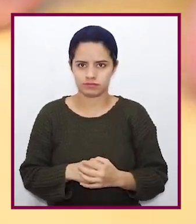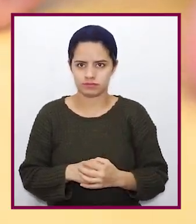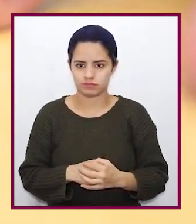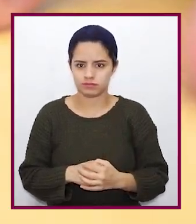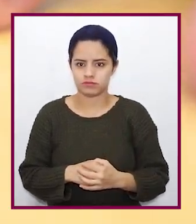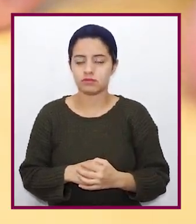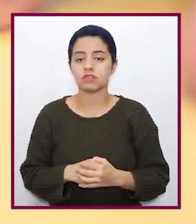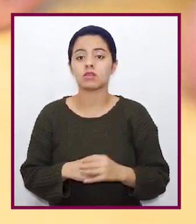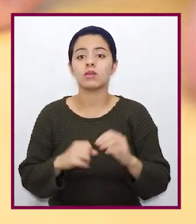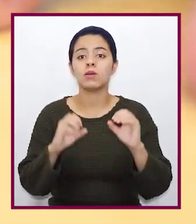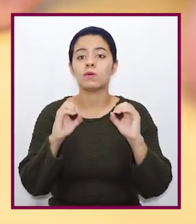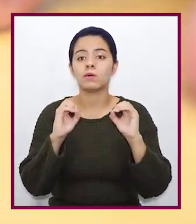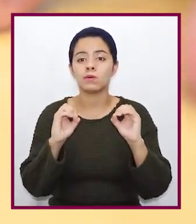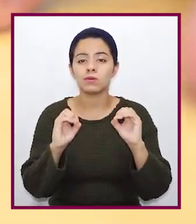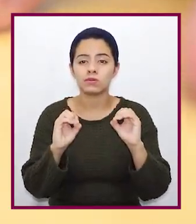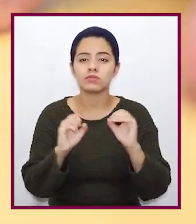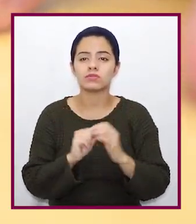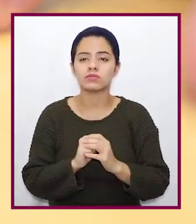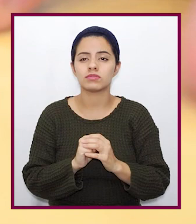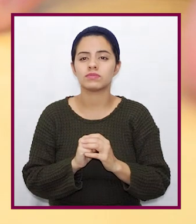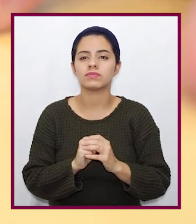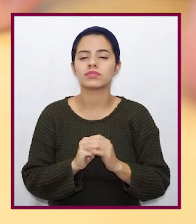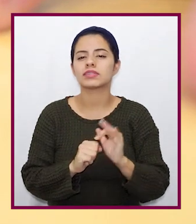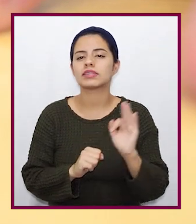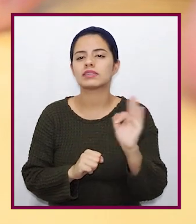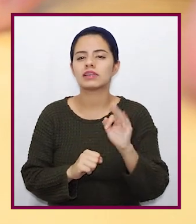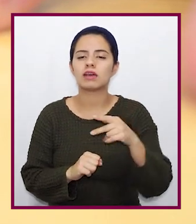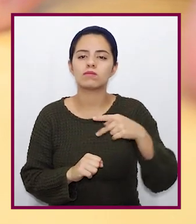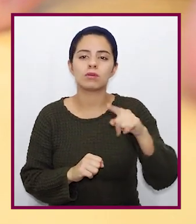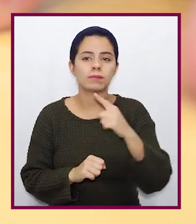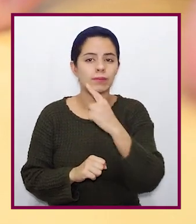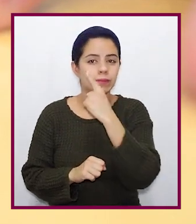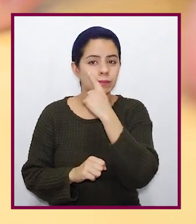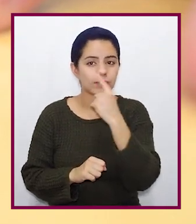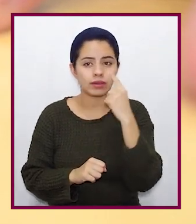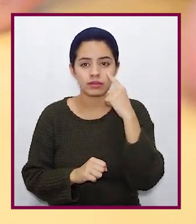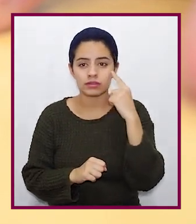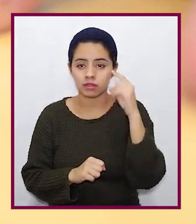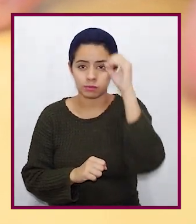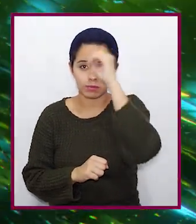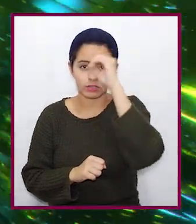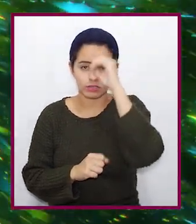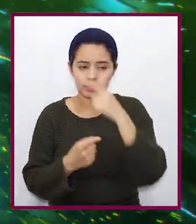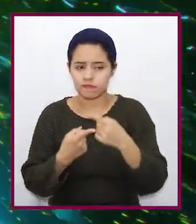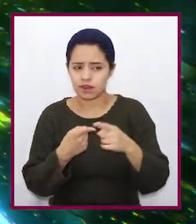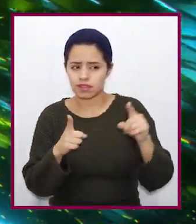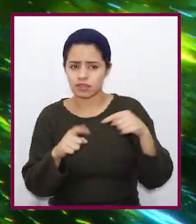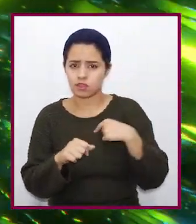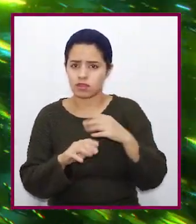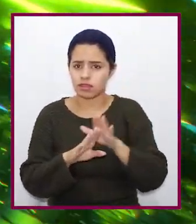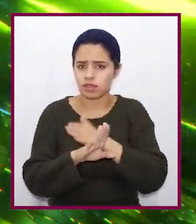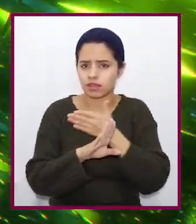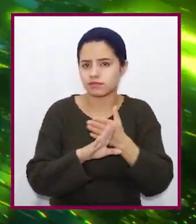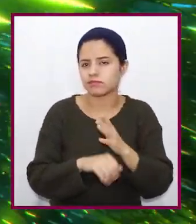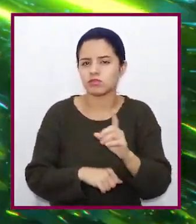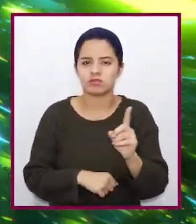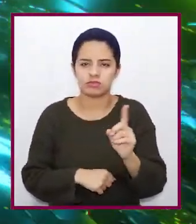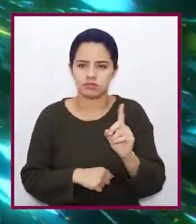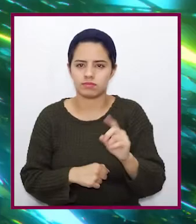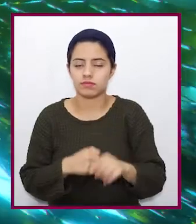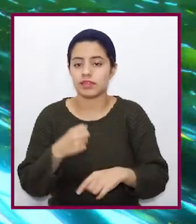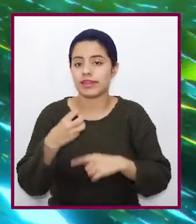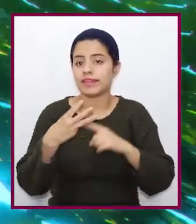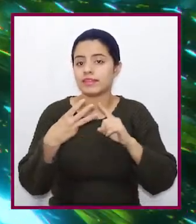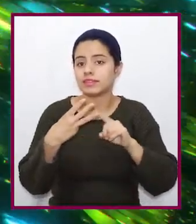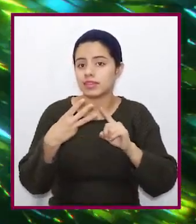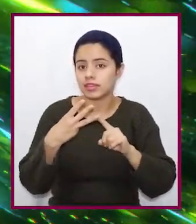o simplemente porque sus puntos de vista no coinciden con los tuyos. 3. Sé bien